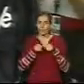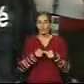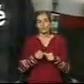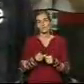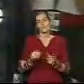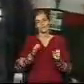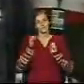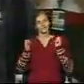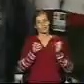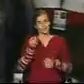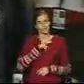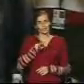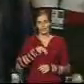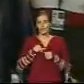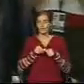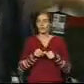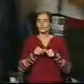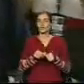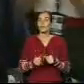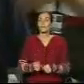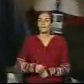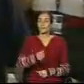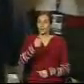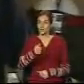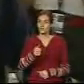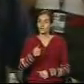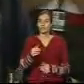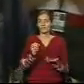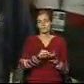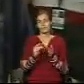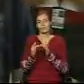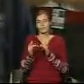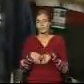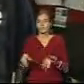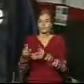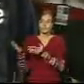esta emoción. Nosotros vamos a continuar con más y, por supuesto, devolvemos el pase al estudio. Adelante.